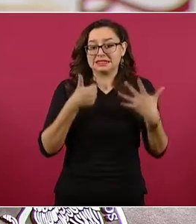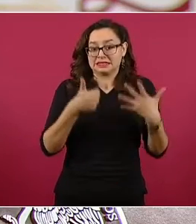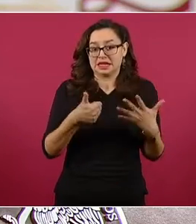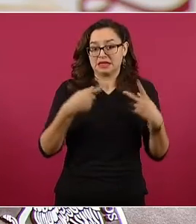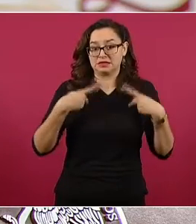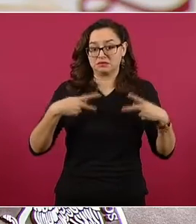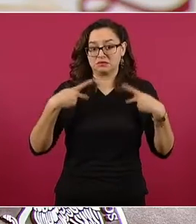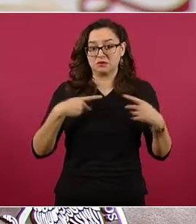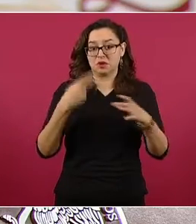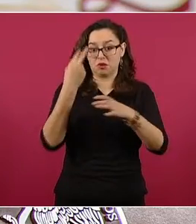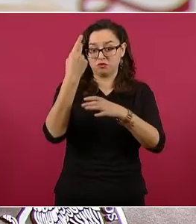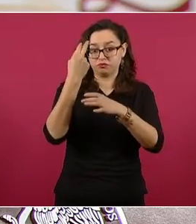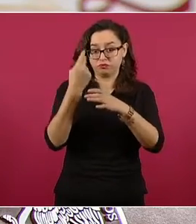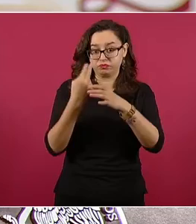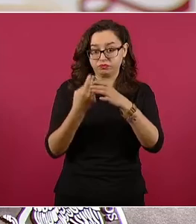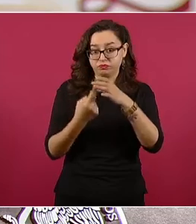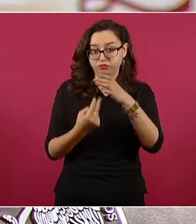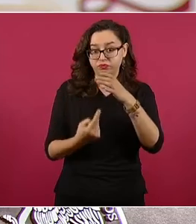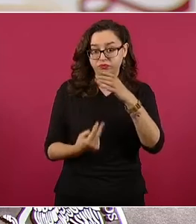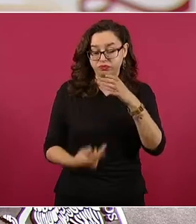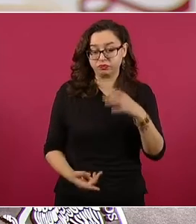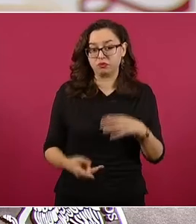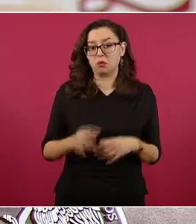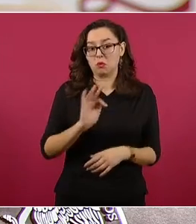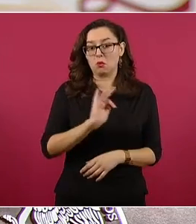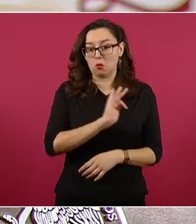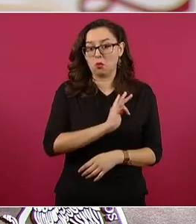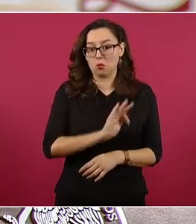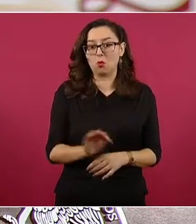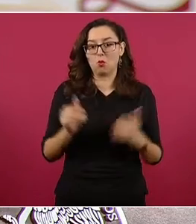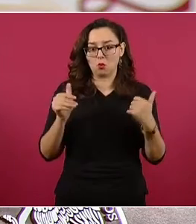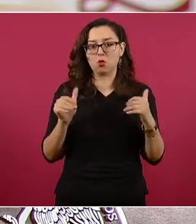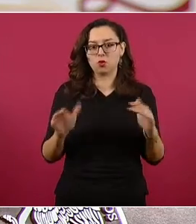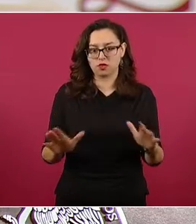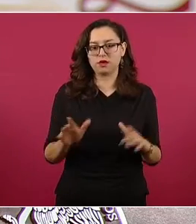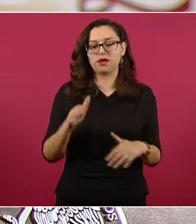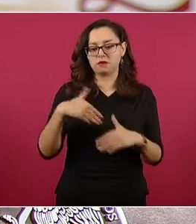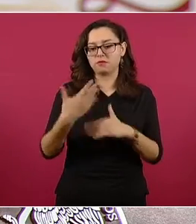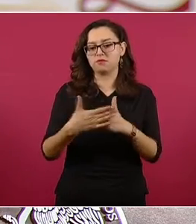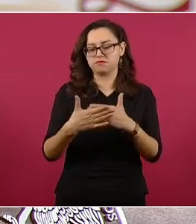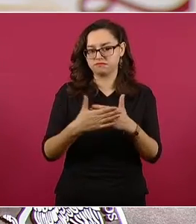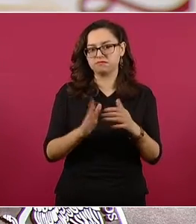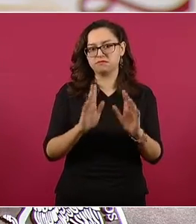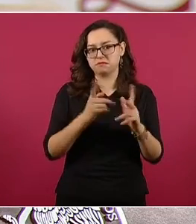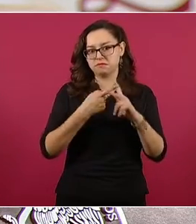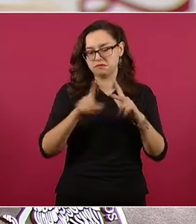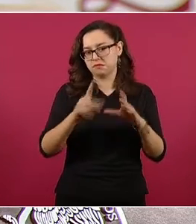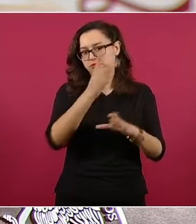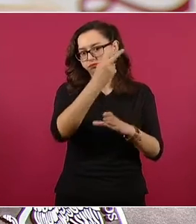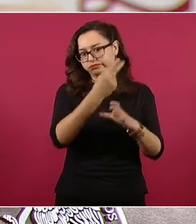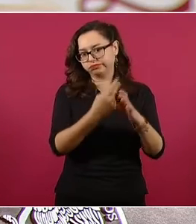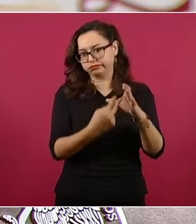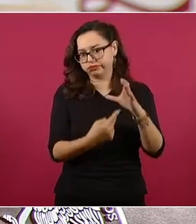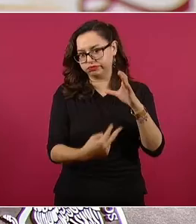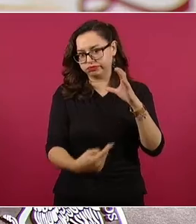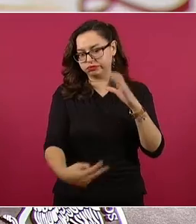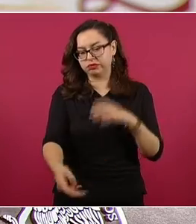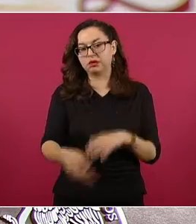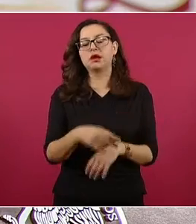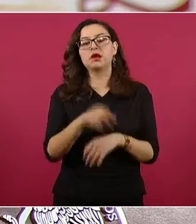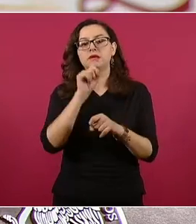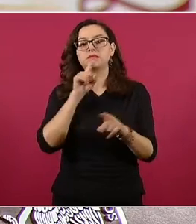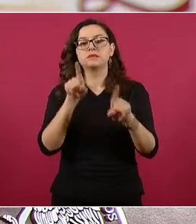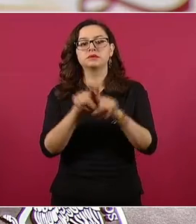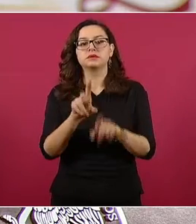que están por integrarse en el rescate y evacuación de las personas atrapadas. Tenemos 30 elementos del ejército,